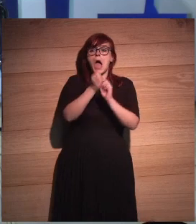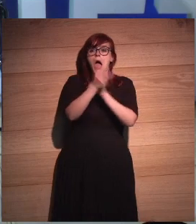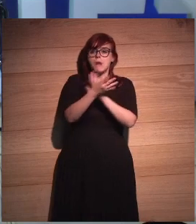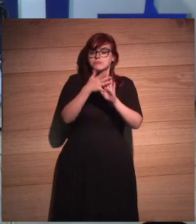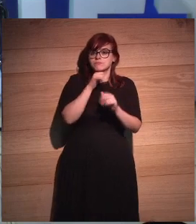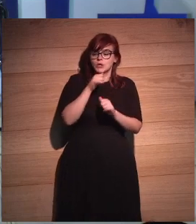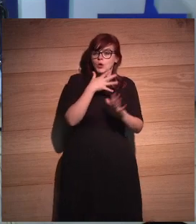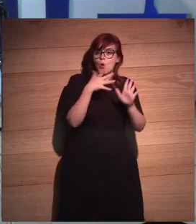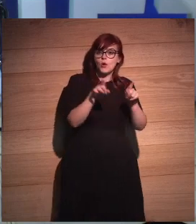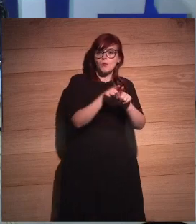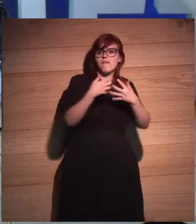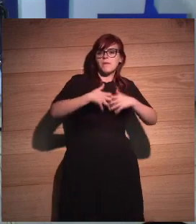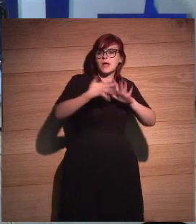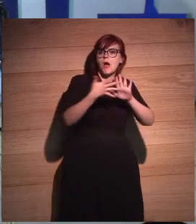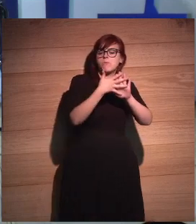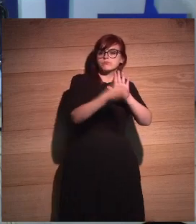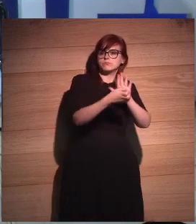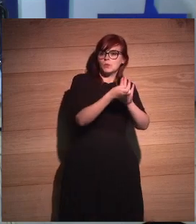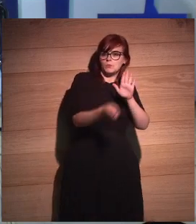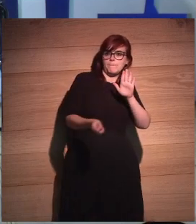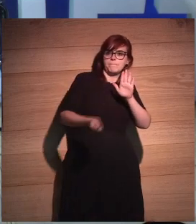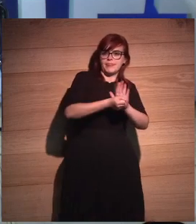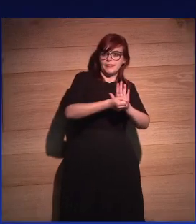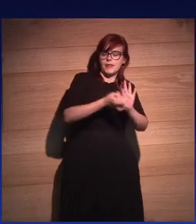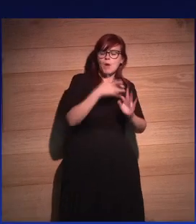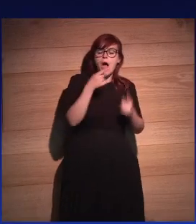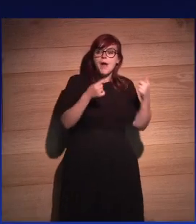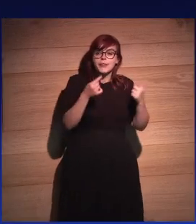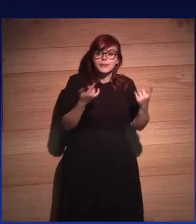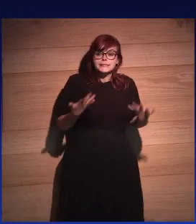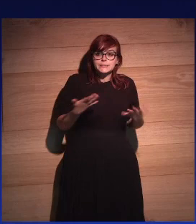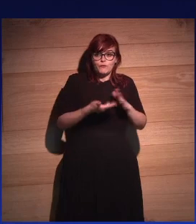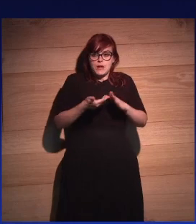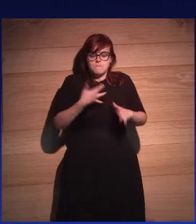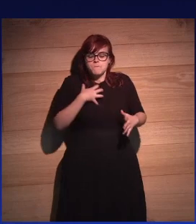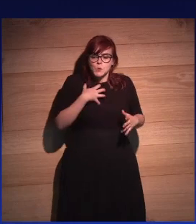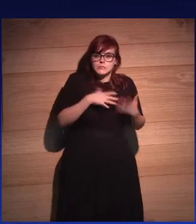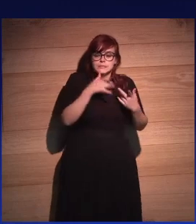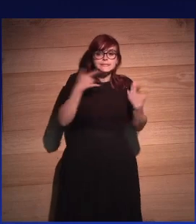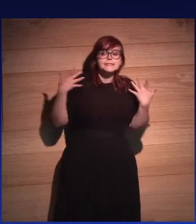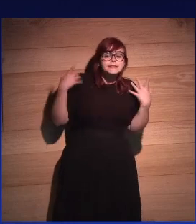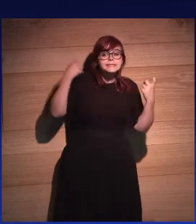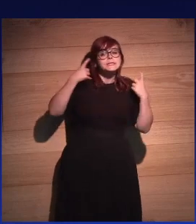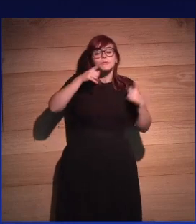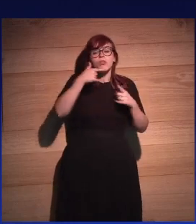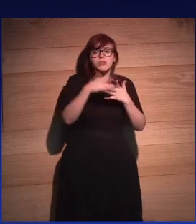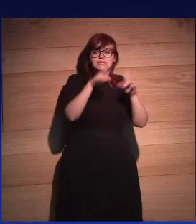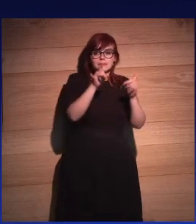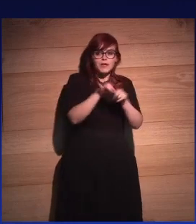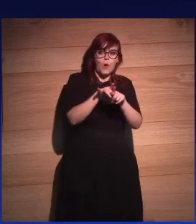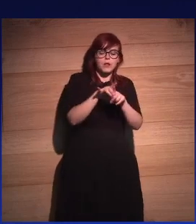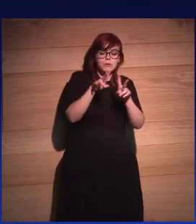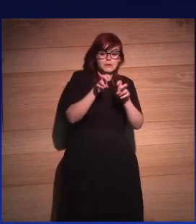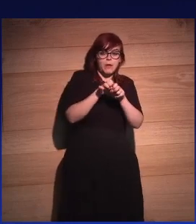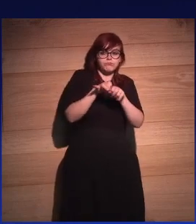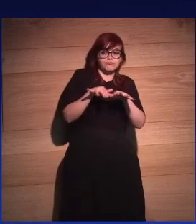aplicaciones preinstaladas, ¿vale? Del fabricante. Entonces, hemos llegado a un punto donde es cada vez más difícil, tienen lo que os digo, ¿no? Tantos tentáculos que